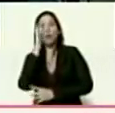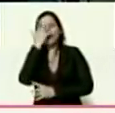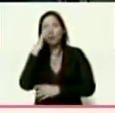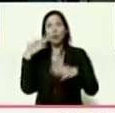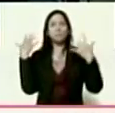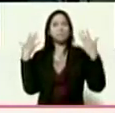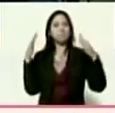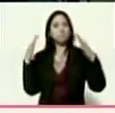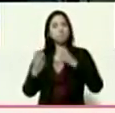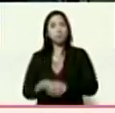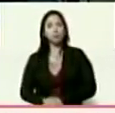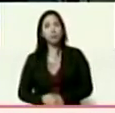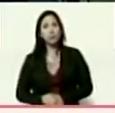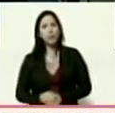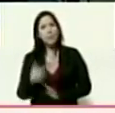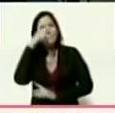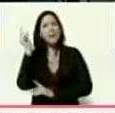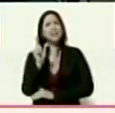El partido no solo